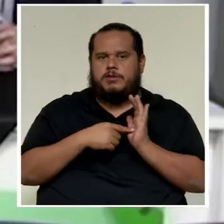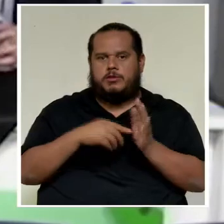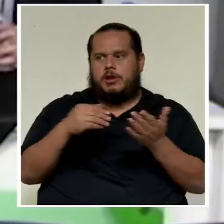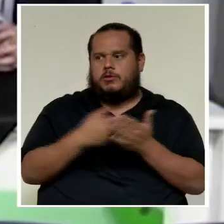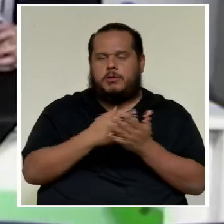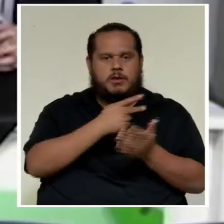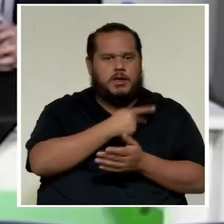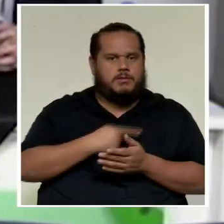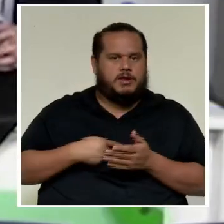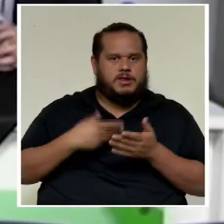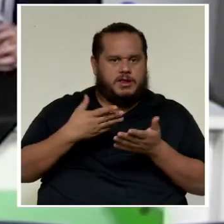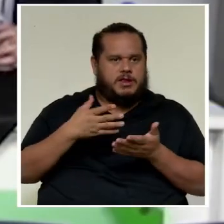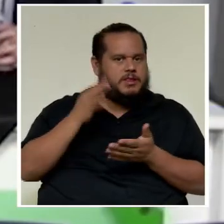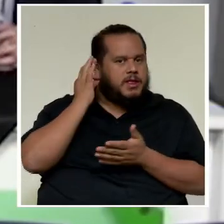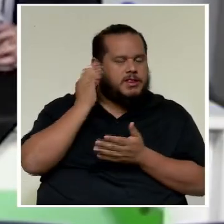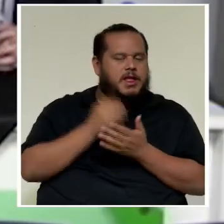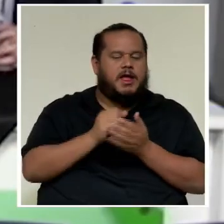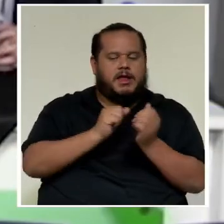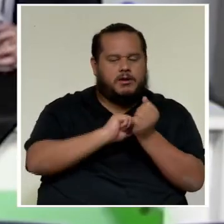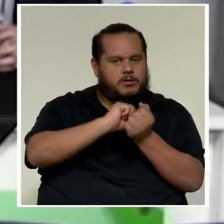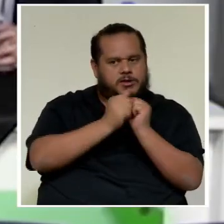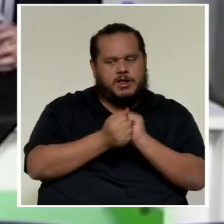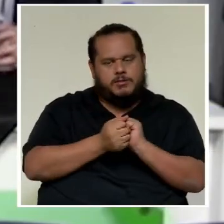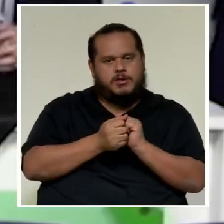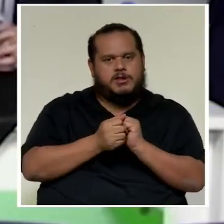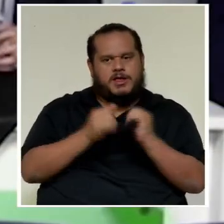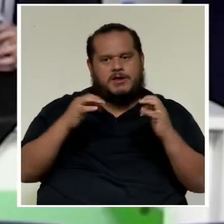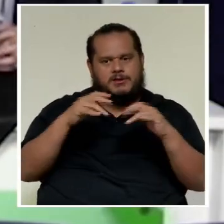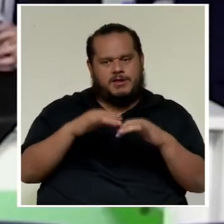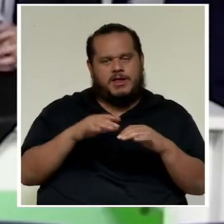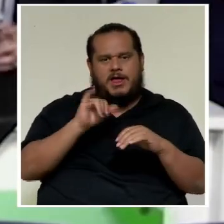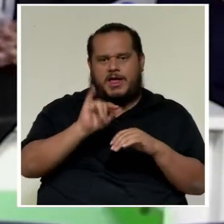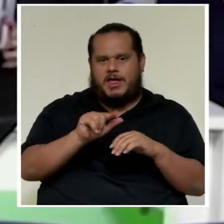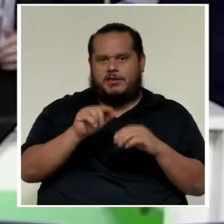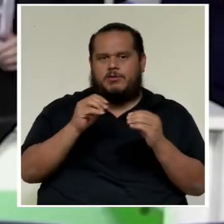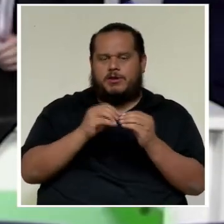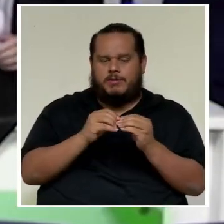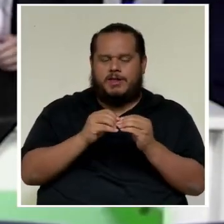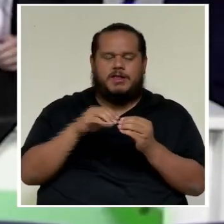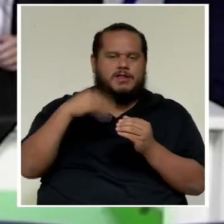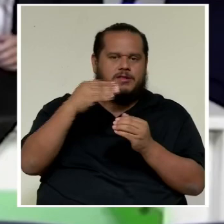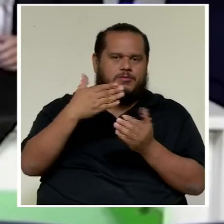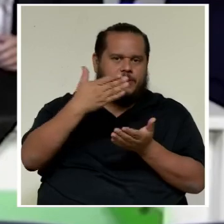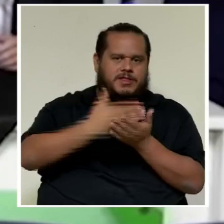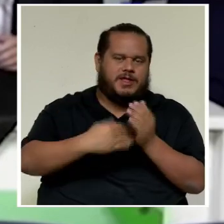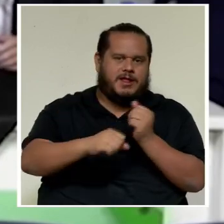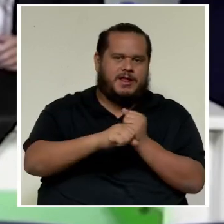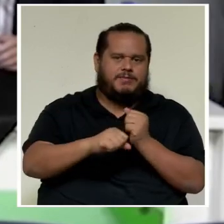de la reestructuración planteada por los asambleístas. Esto y más en los deportes tras la pausa.